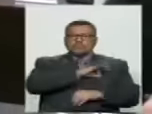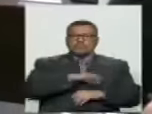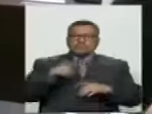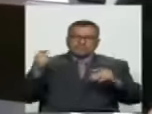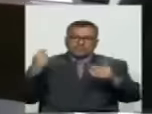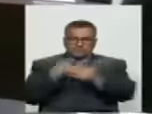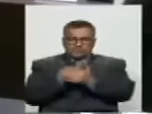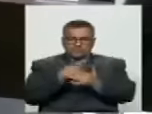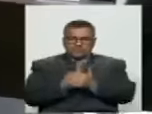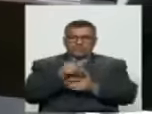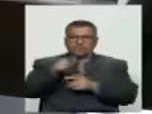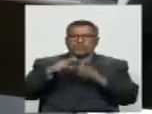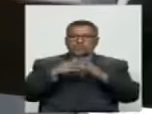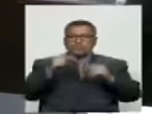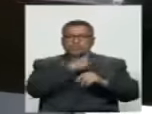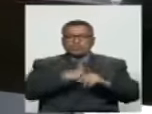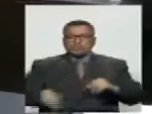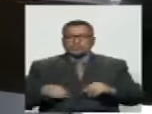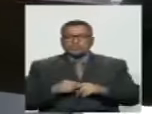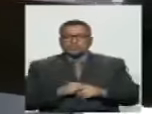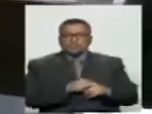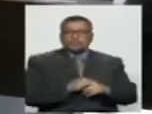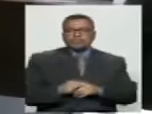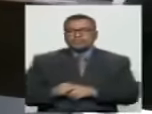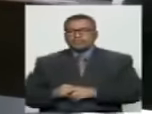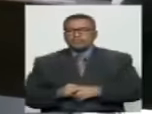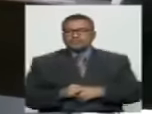Fines de Lucro. Es todo, ciudadano presidente.